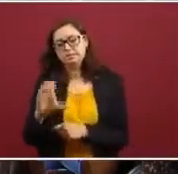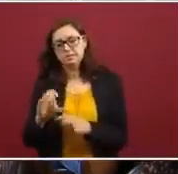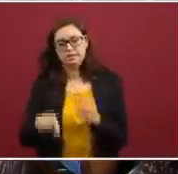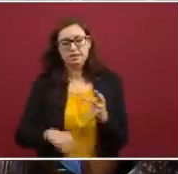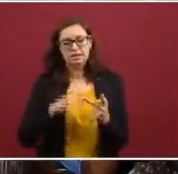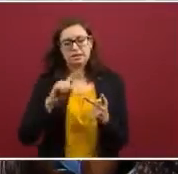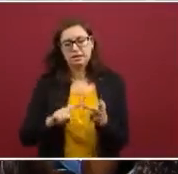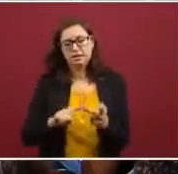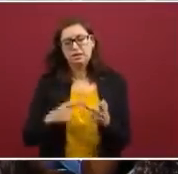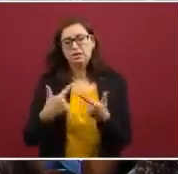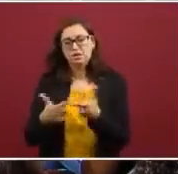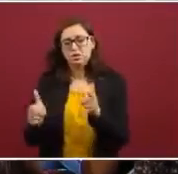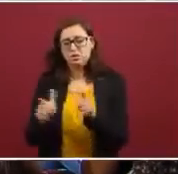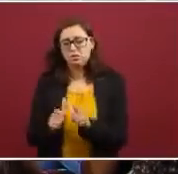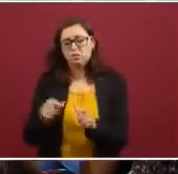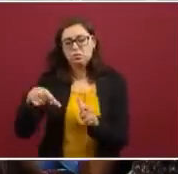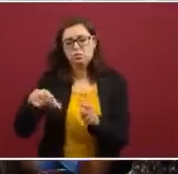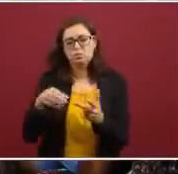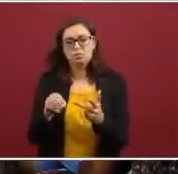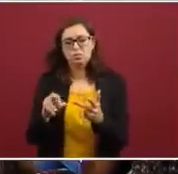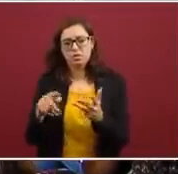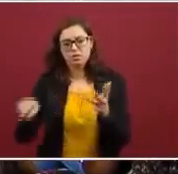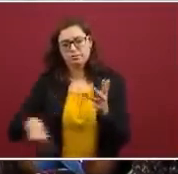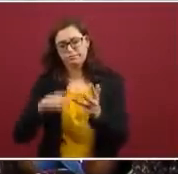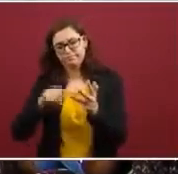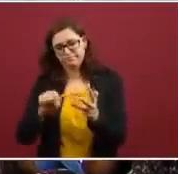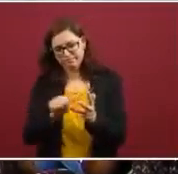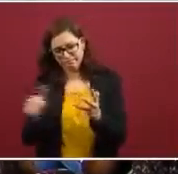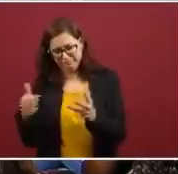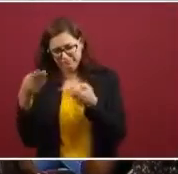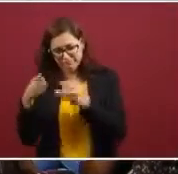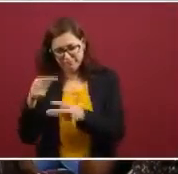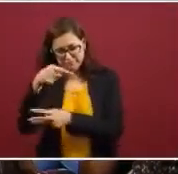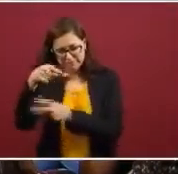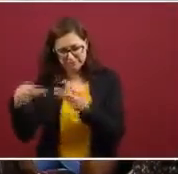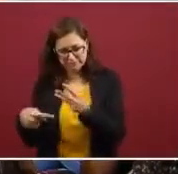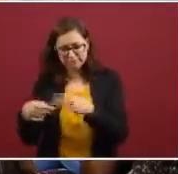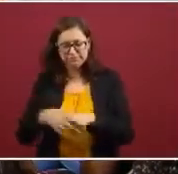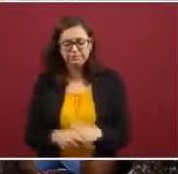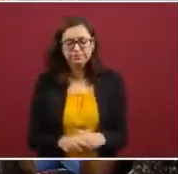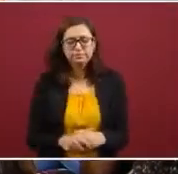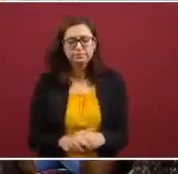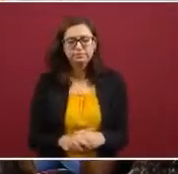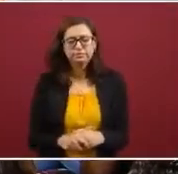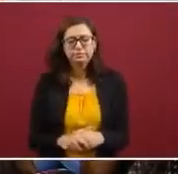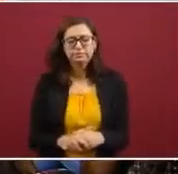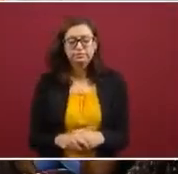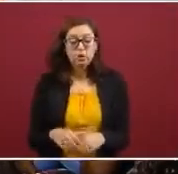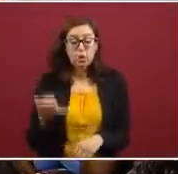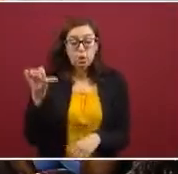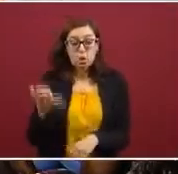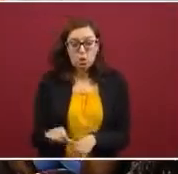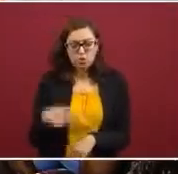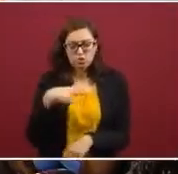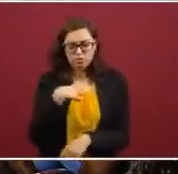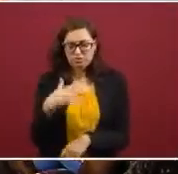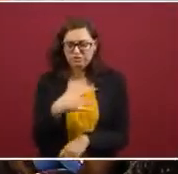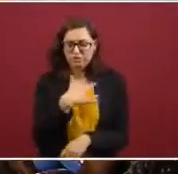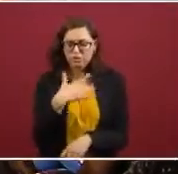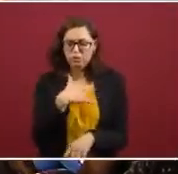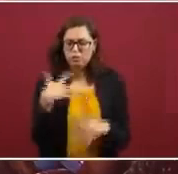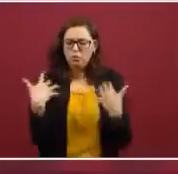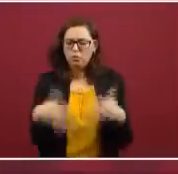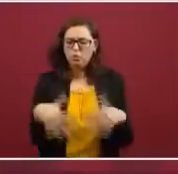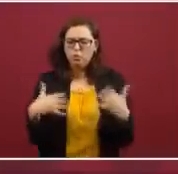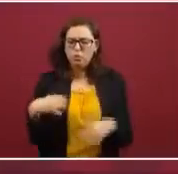Securities. Señoras, señores, muy buenos días. Me congratula participar el día de hoy en este evento